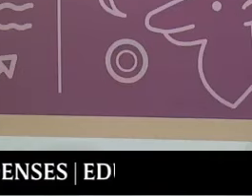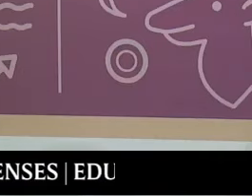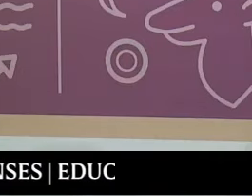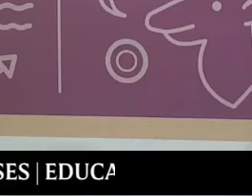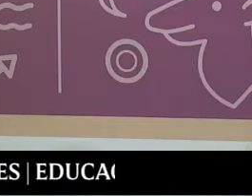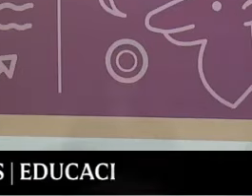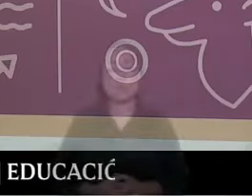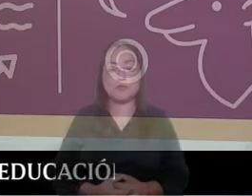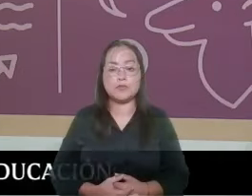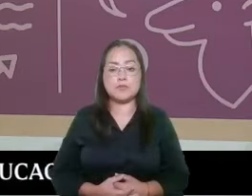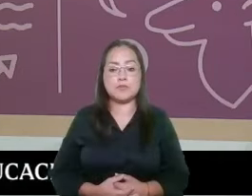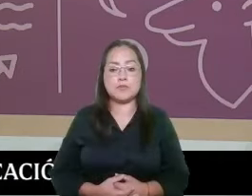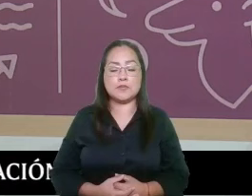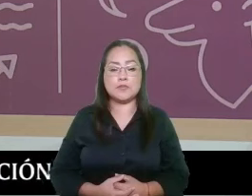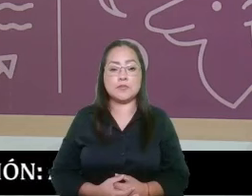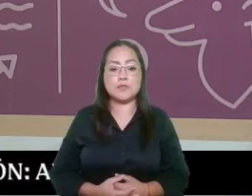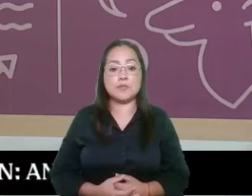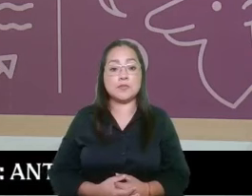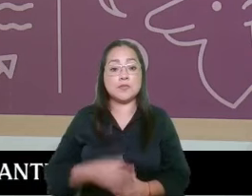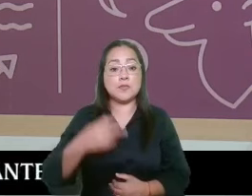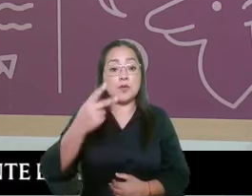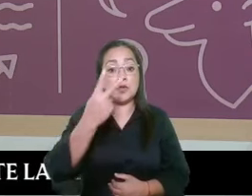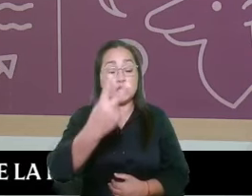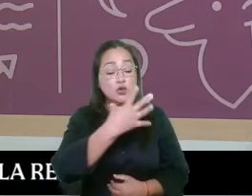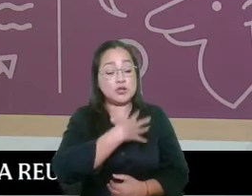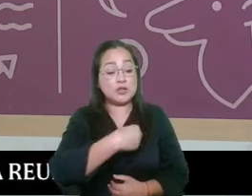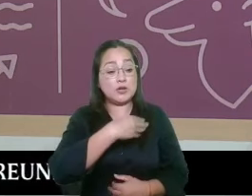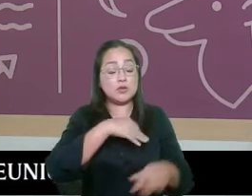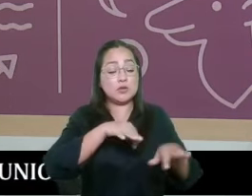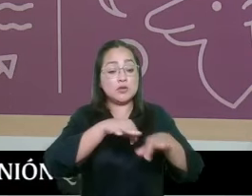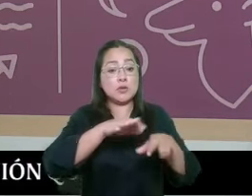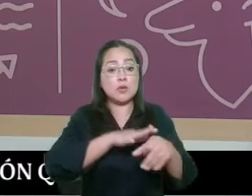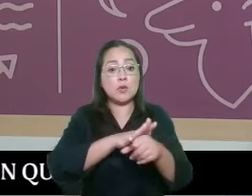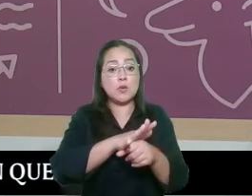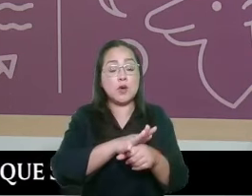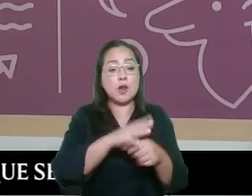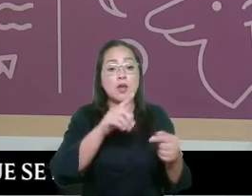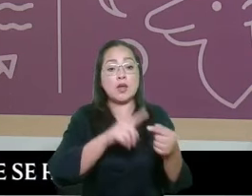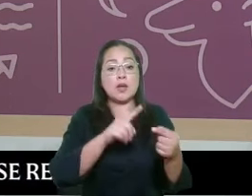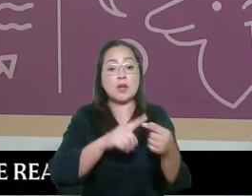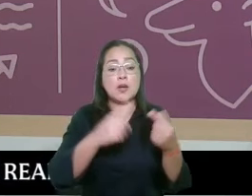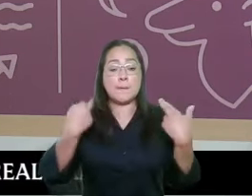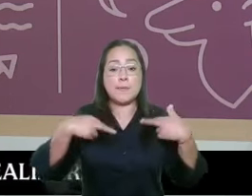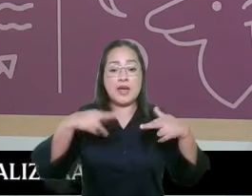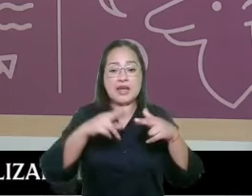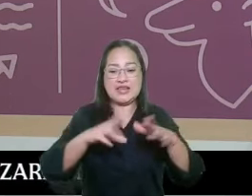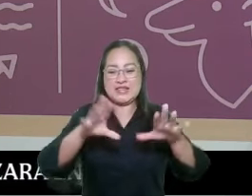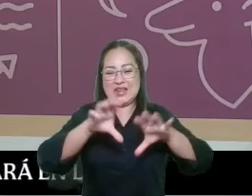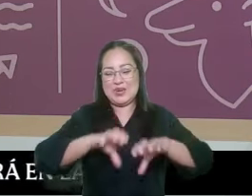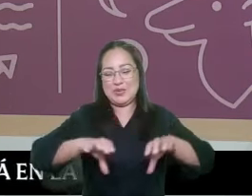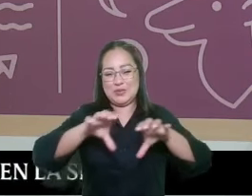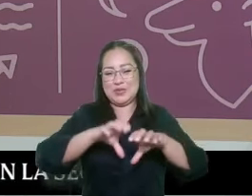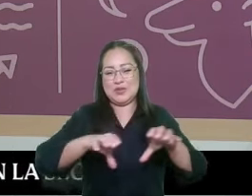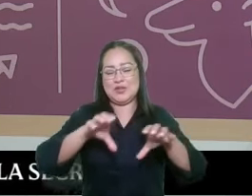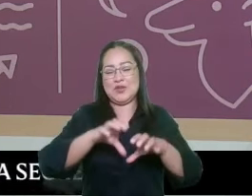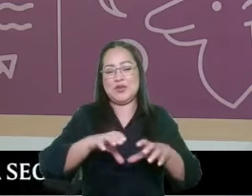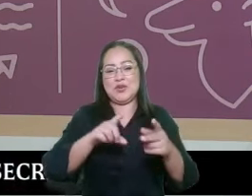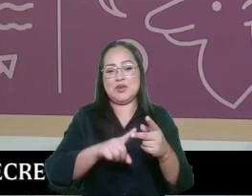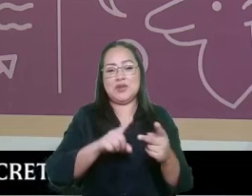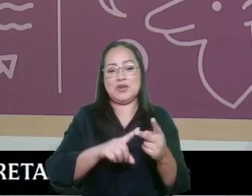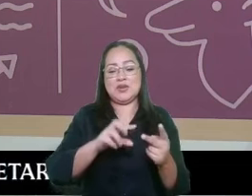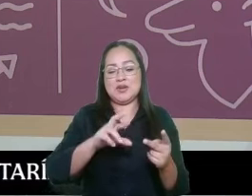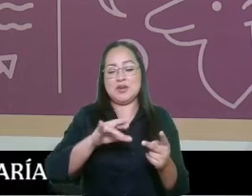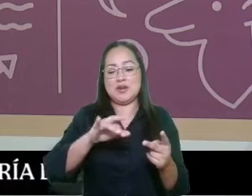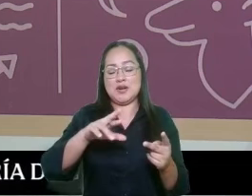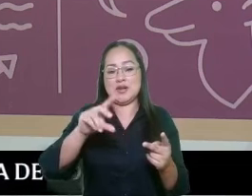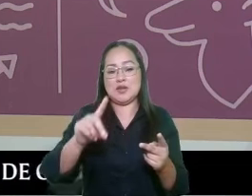¿Qué trabajo desempeñaban sus dos hijos? Pues Eneida, maestra de informática, Ricardo en el área de